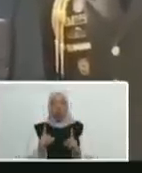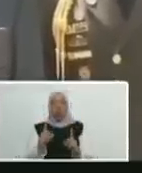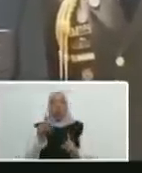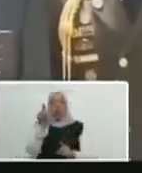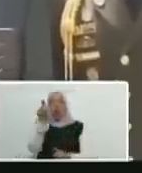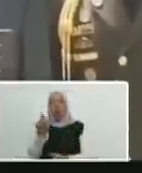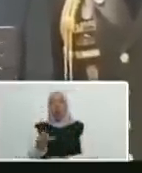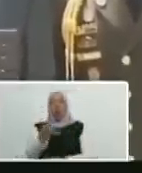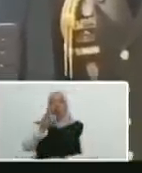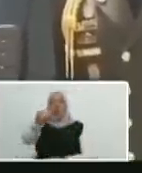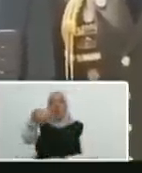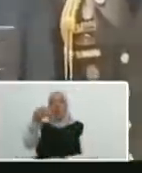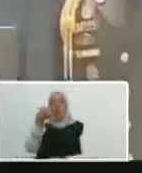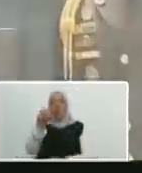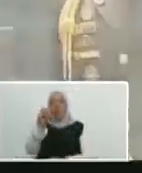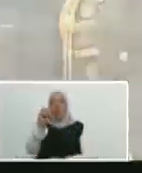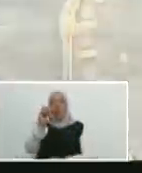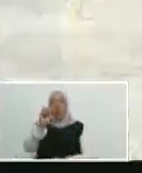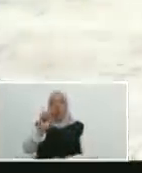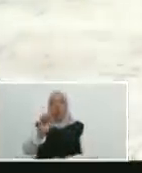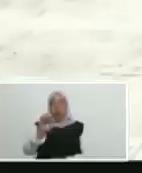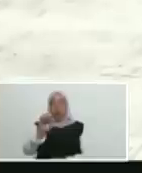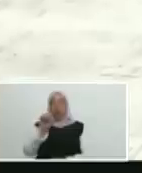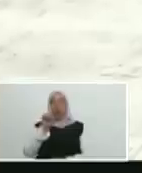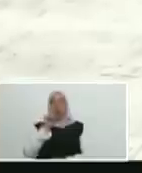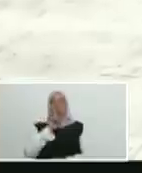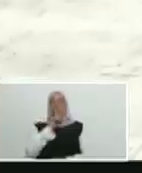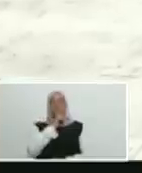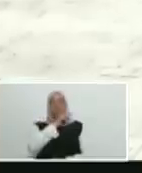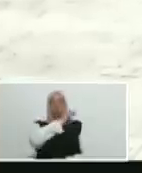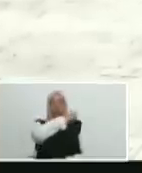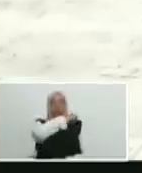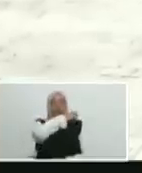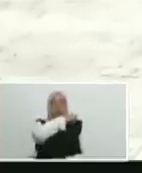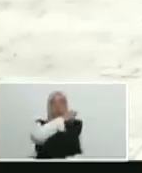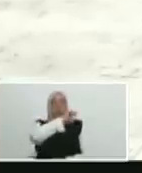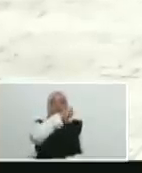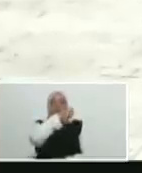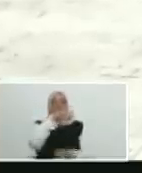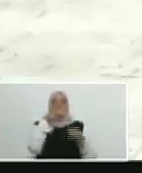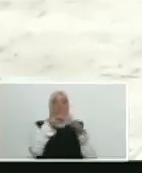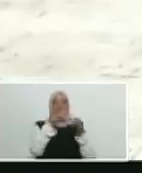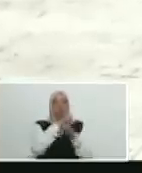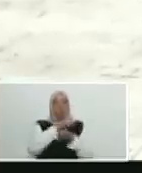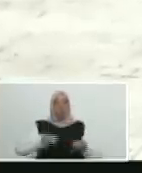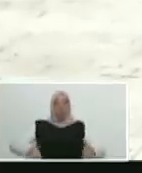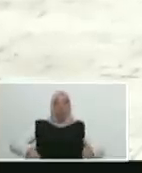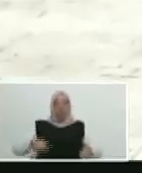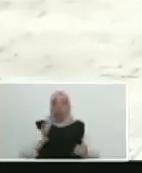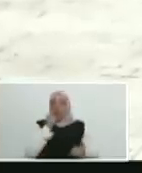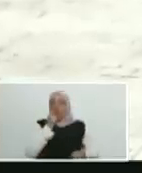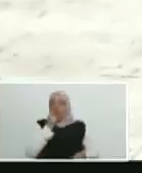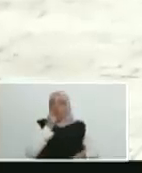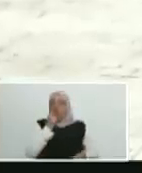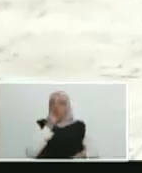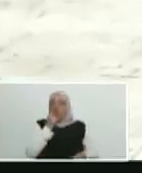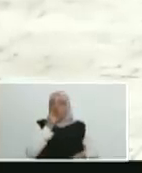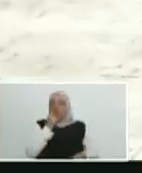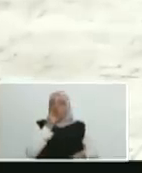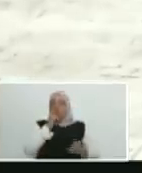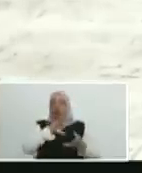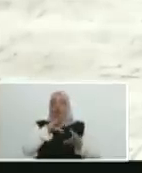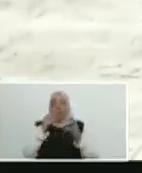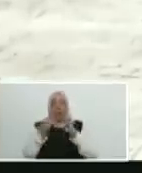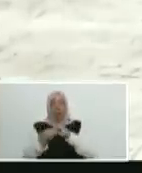general José Antonio Murga Batista, comandante general del Ejército Bolivariano, en